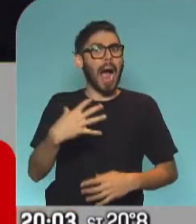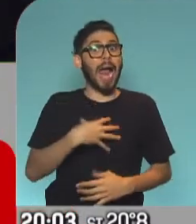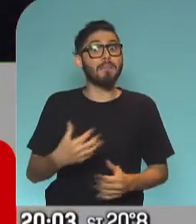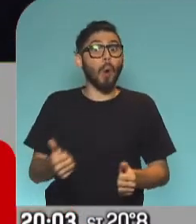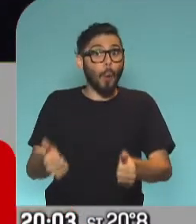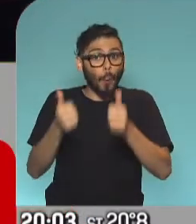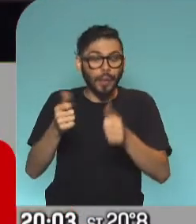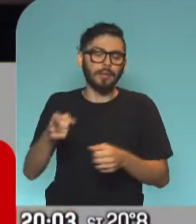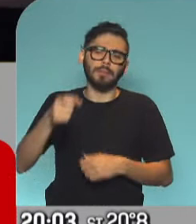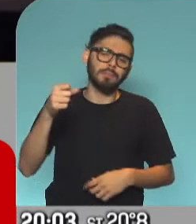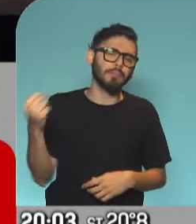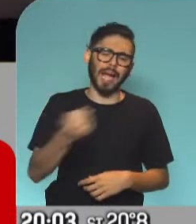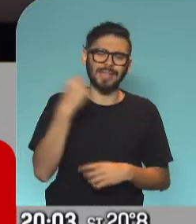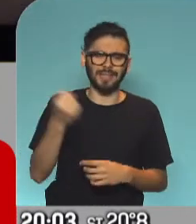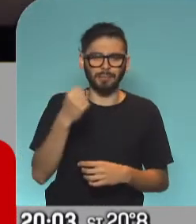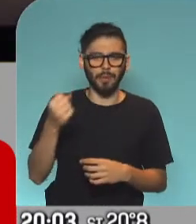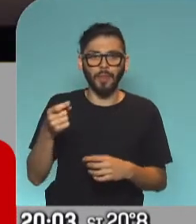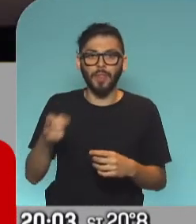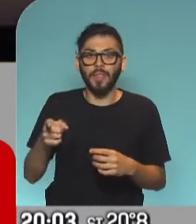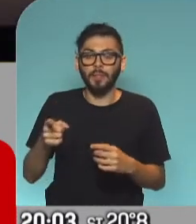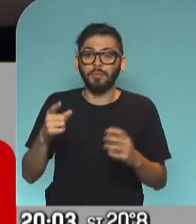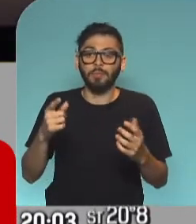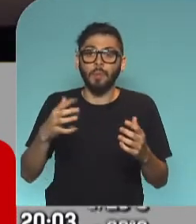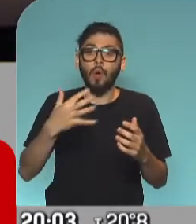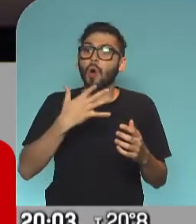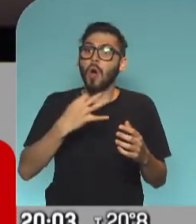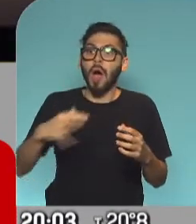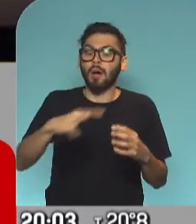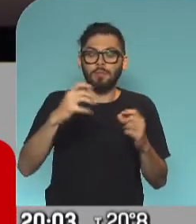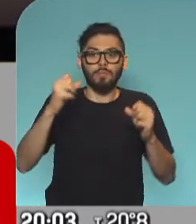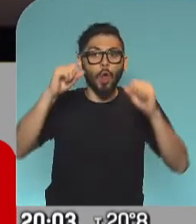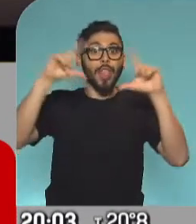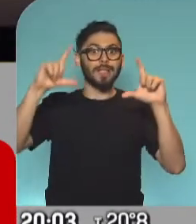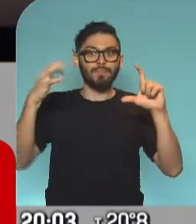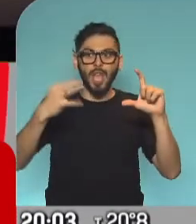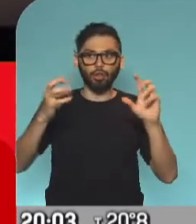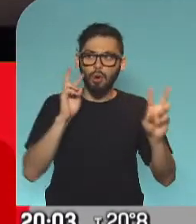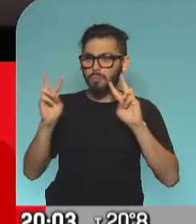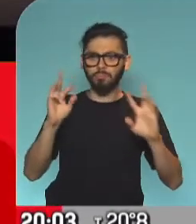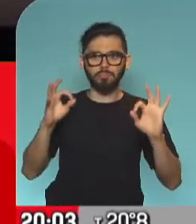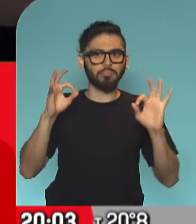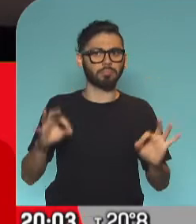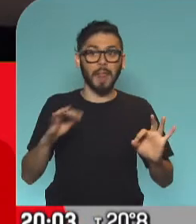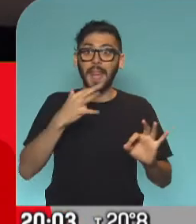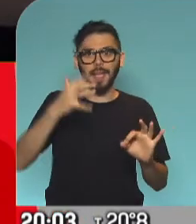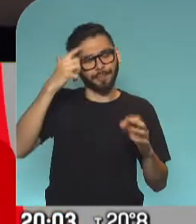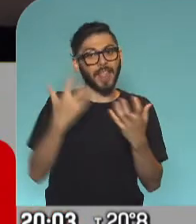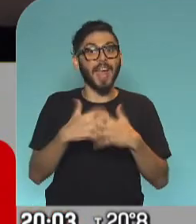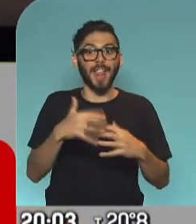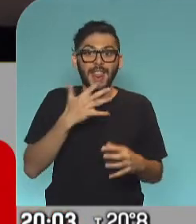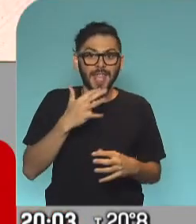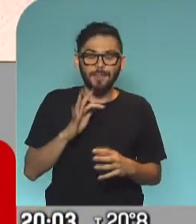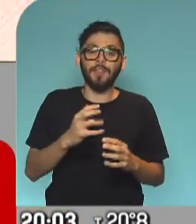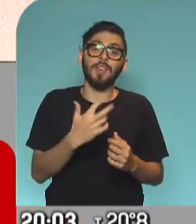es lo más importante y está conectado con la realidad y está acompañado de su entorno, como lo habíamos manifestado, con sus hijas. Algunas